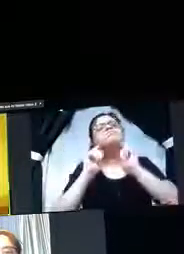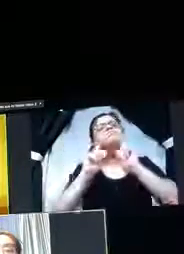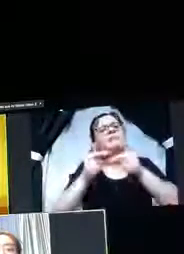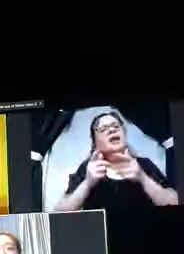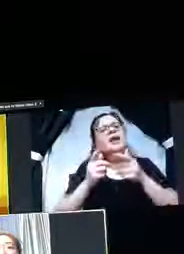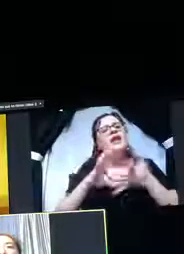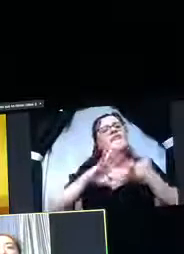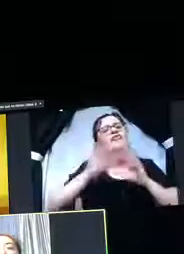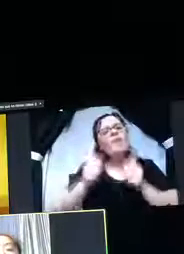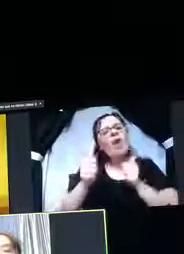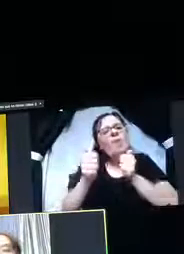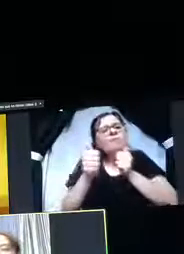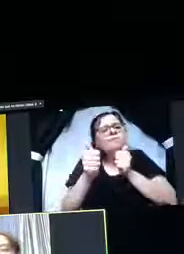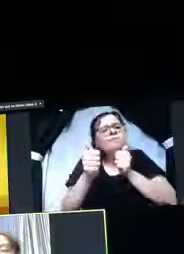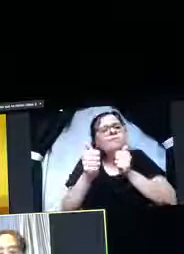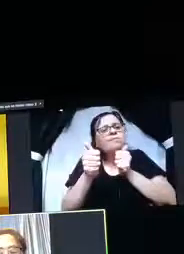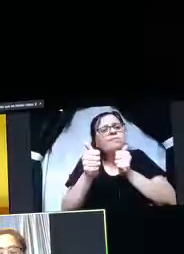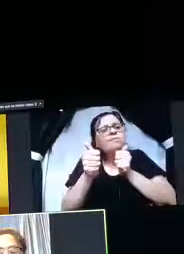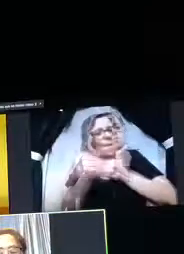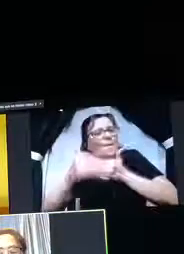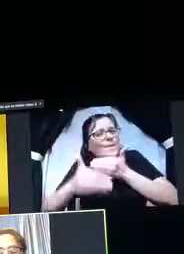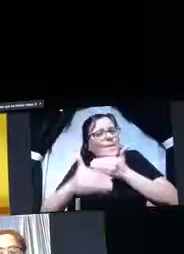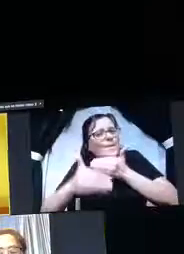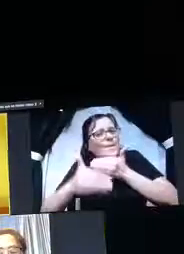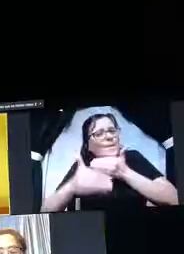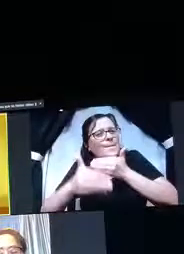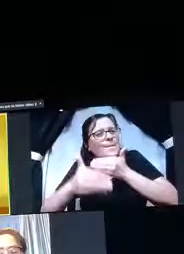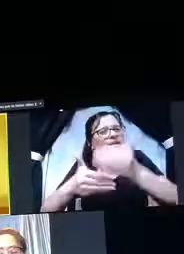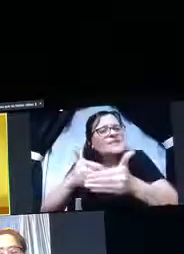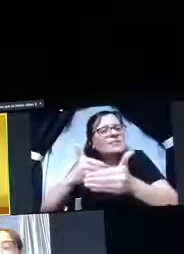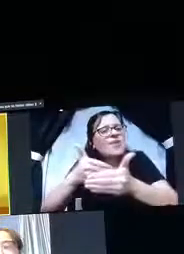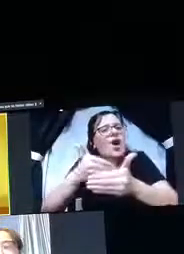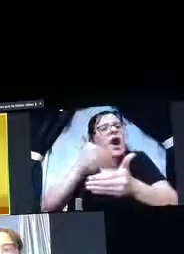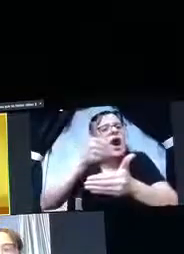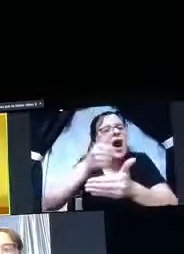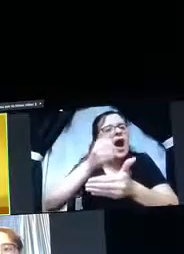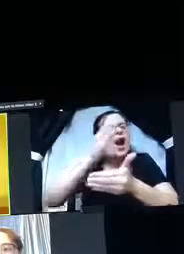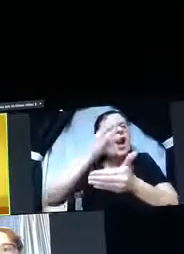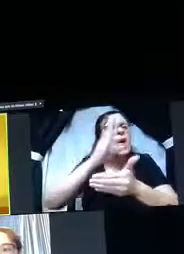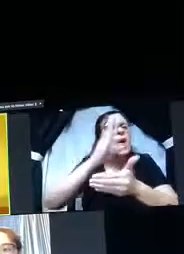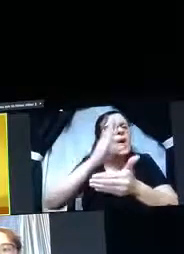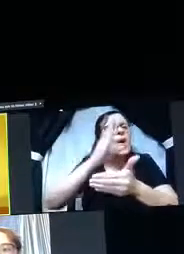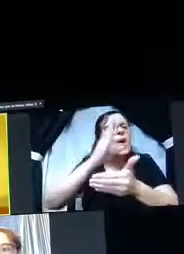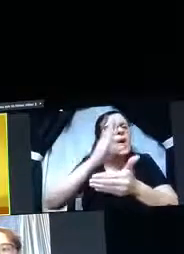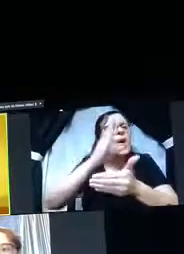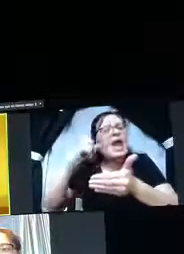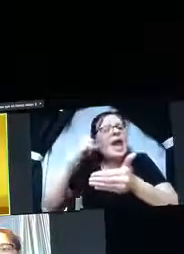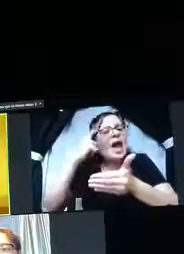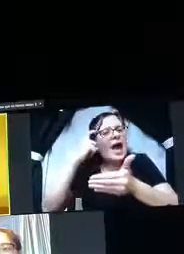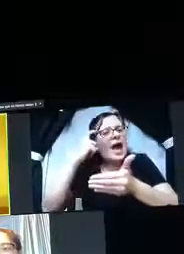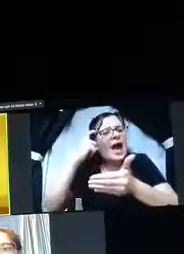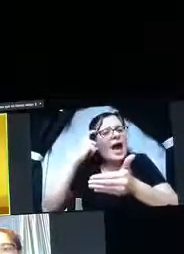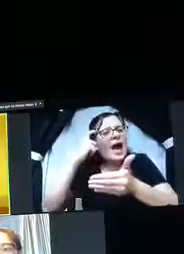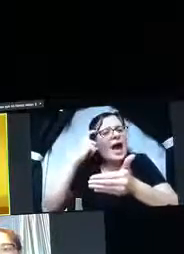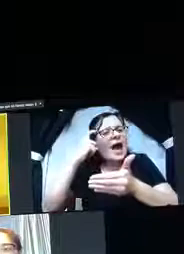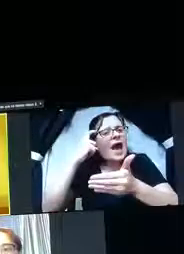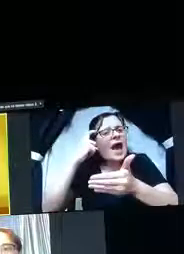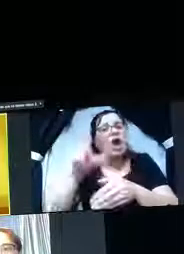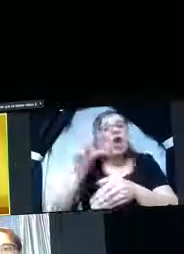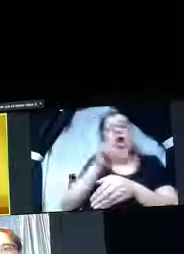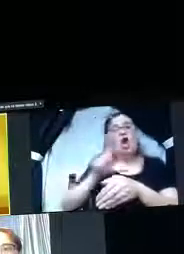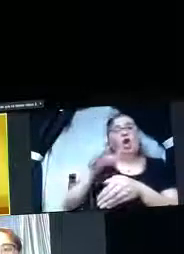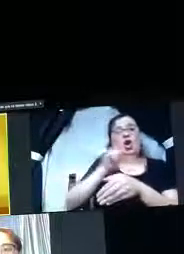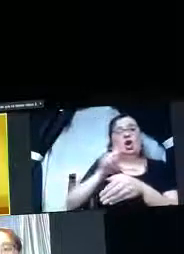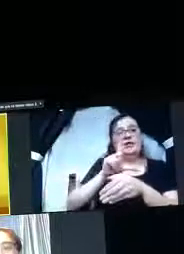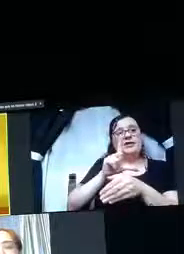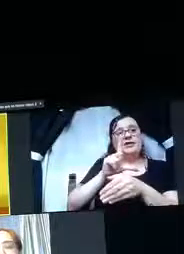alfabetización. ¿Sí? Y mira, acompañamiento. Acompañamiento. Sí. Entonces, Logogenia no reemplaza